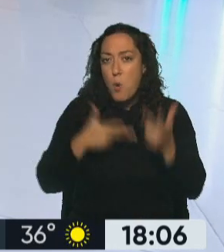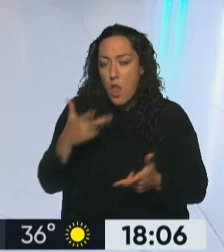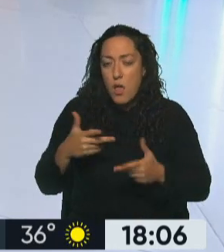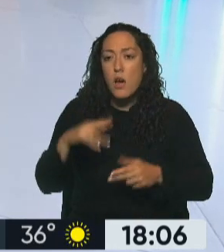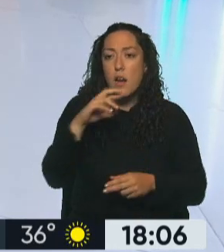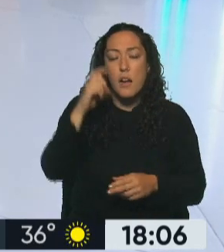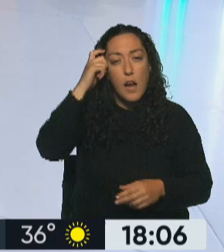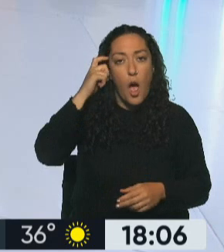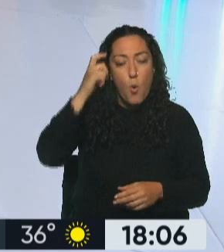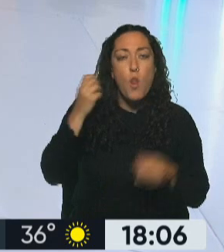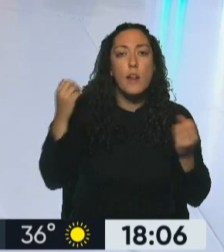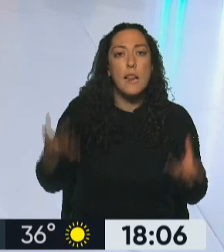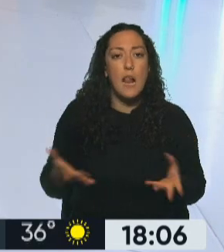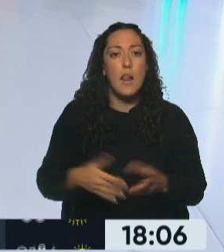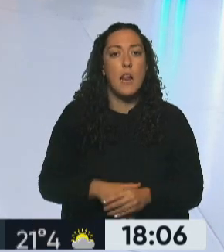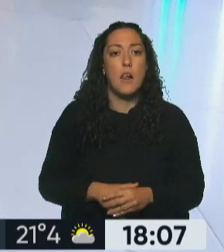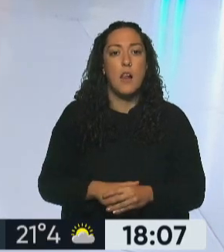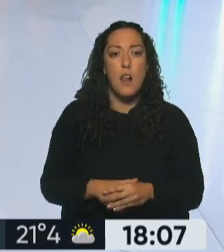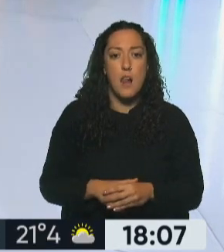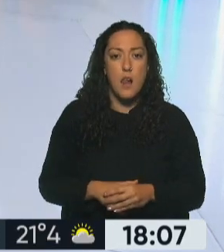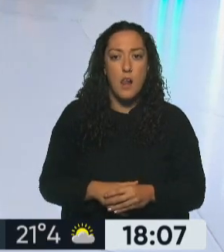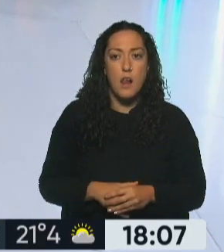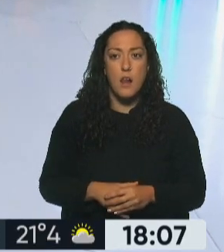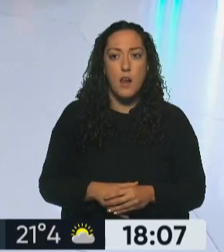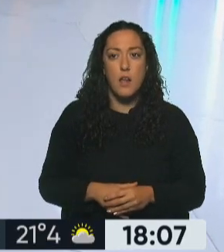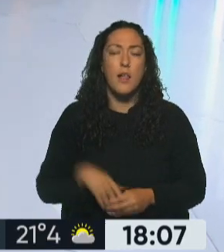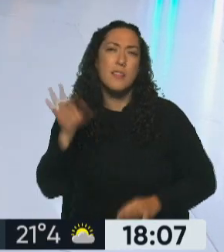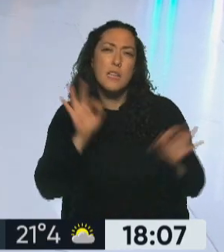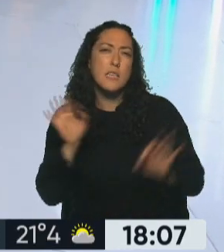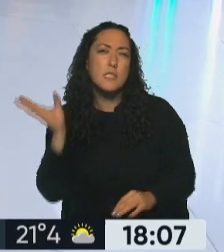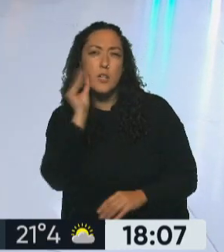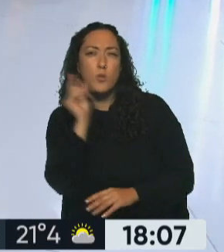Torre. Pero hay un detalle que no escuché.